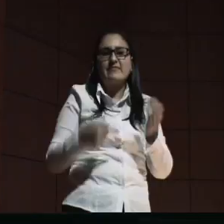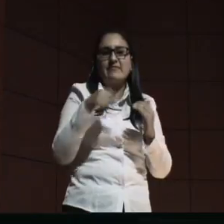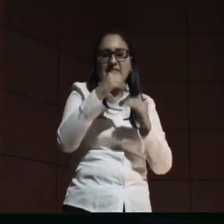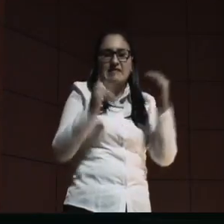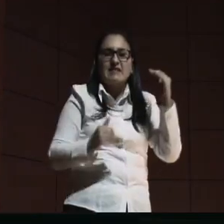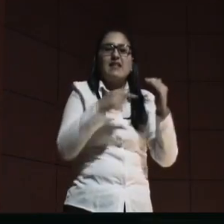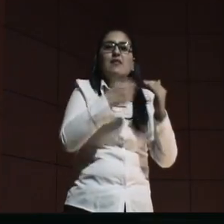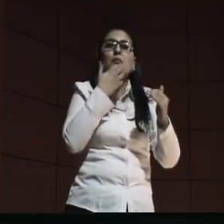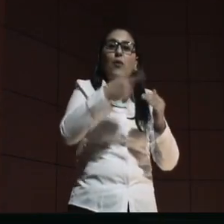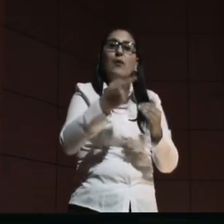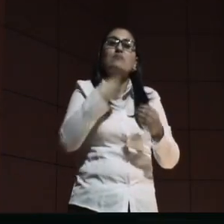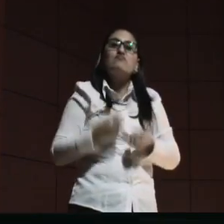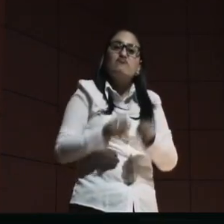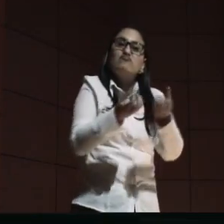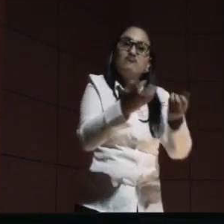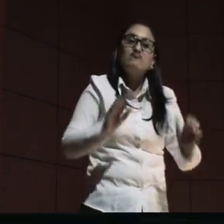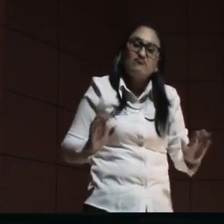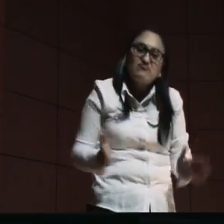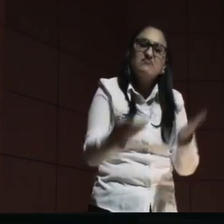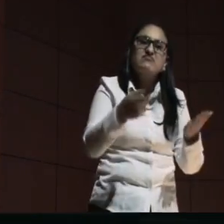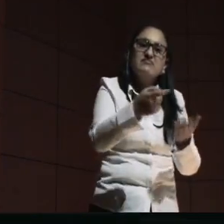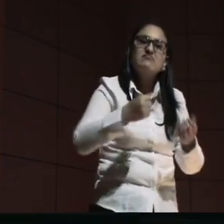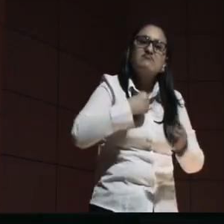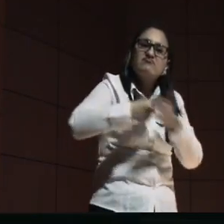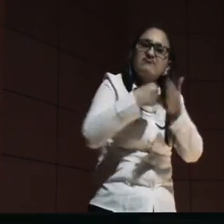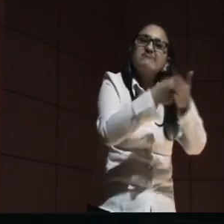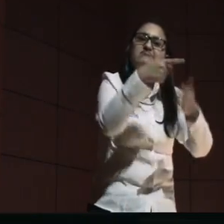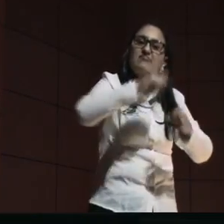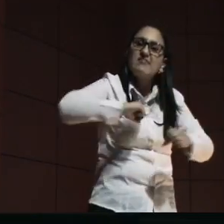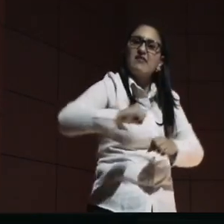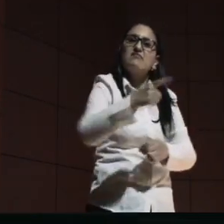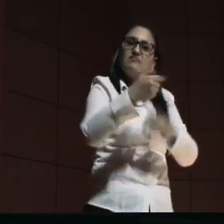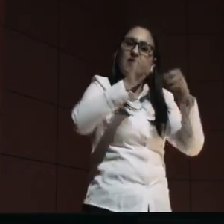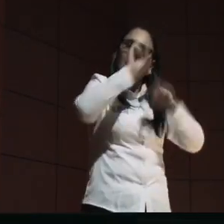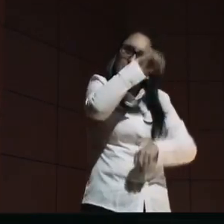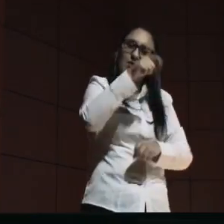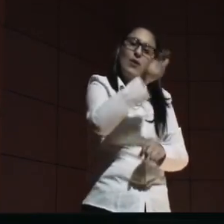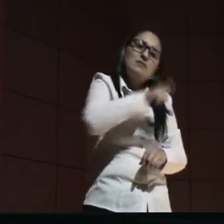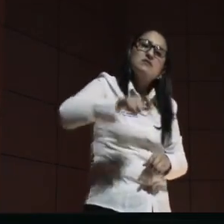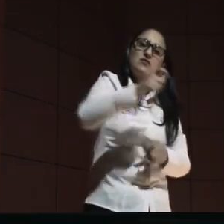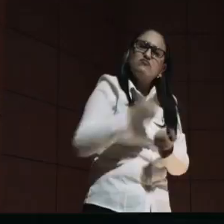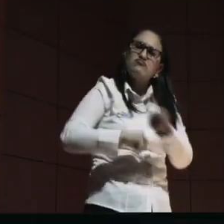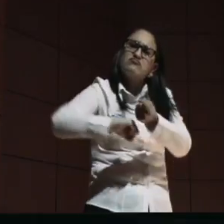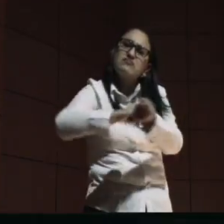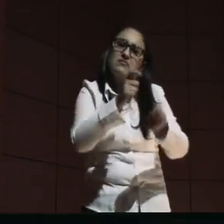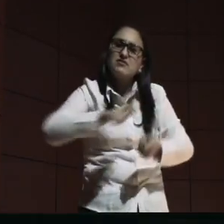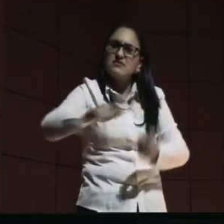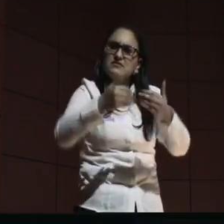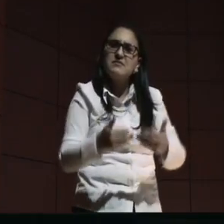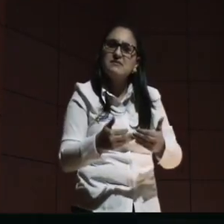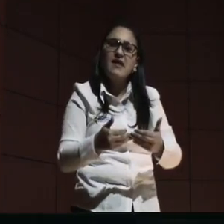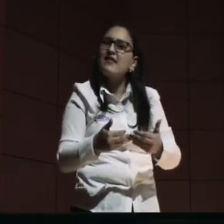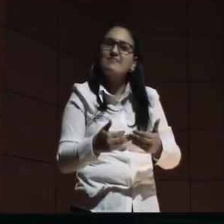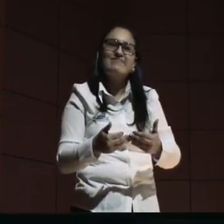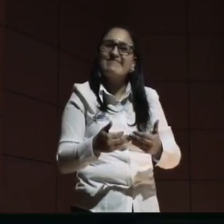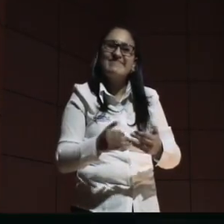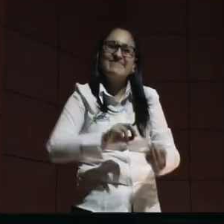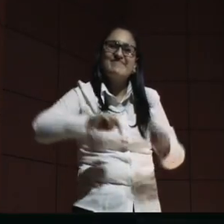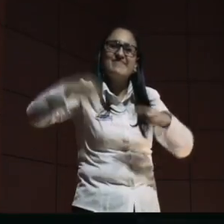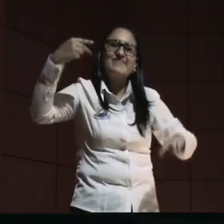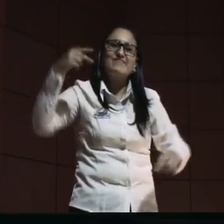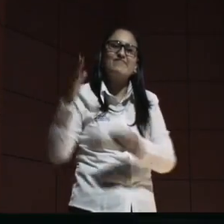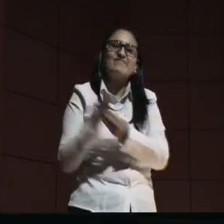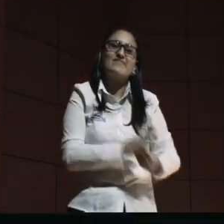En vez de propender por el desarrollo de los derechos y capacidades de las personas en situación de discapacidad, son generadores de